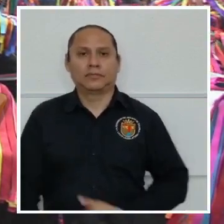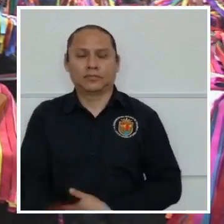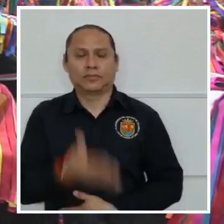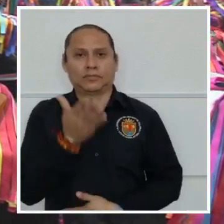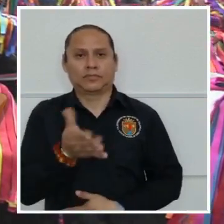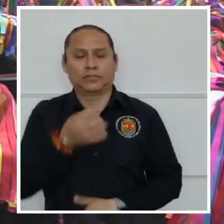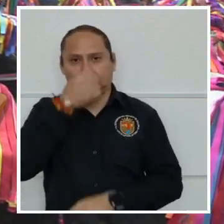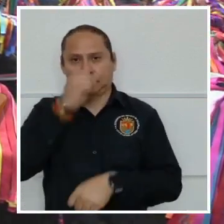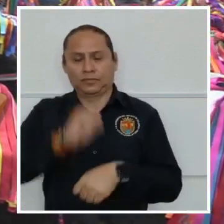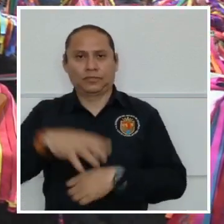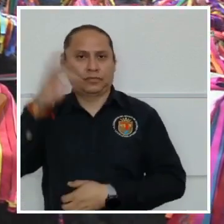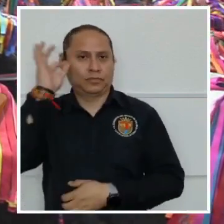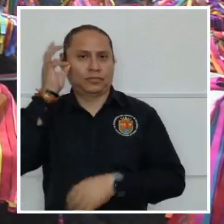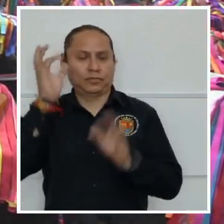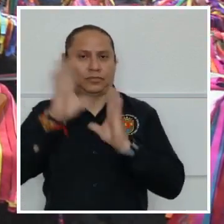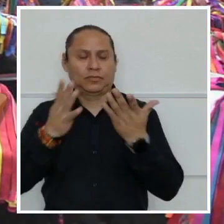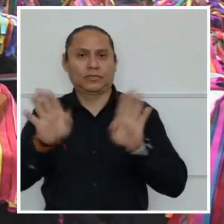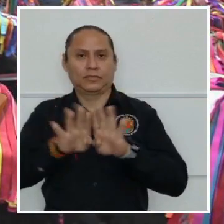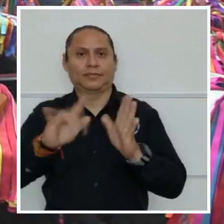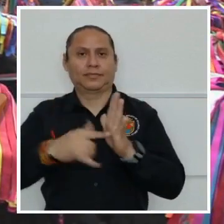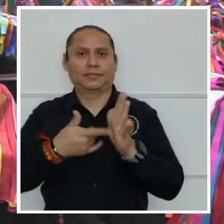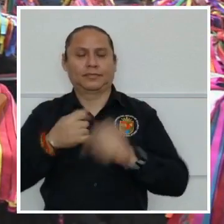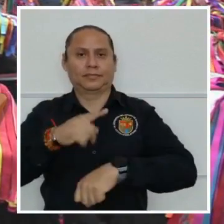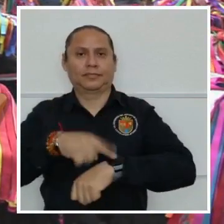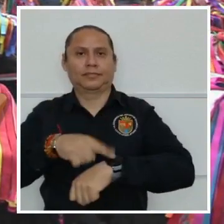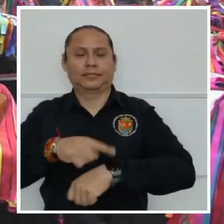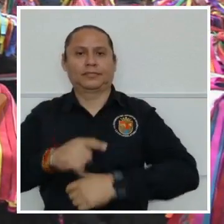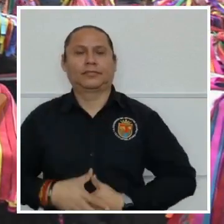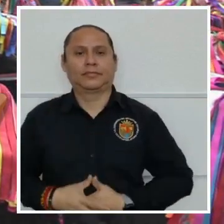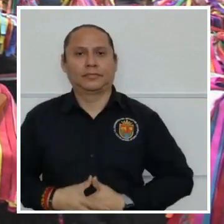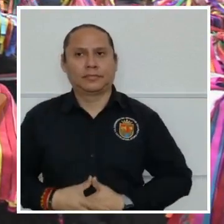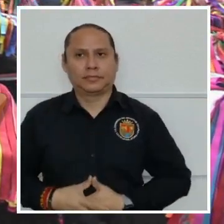Solicito a la Secretaría cierre el sistema electrónico.